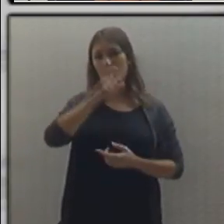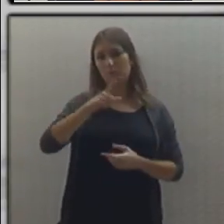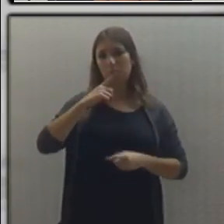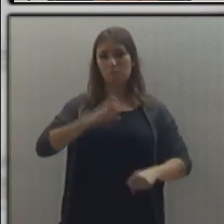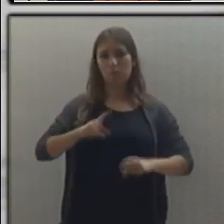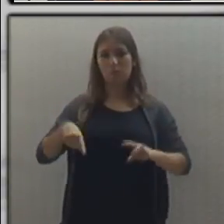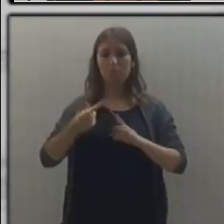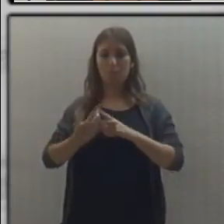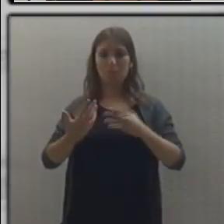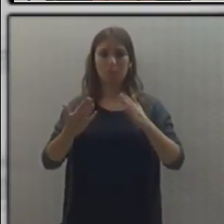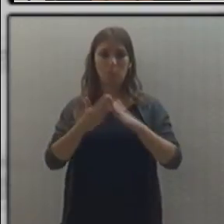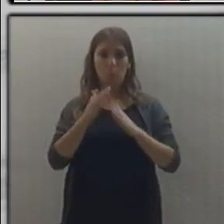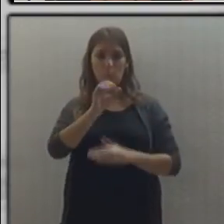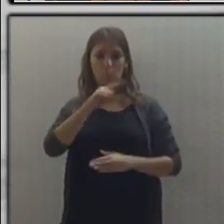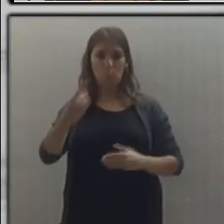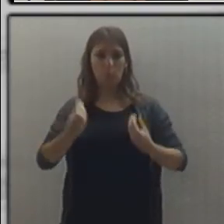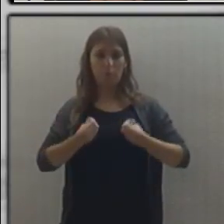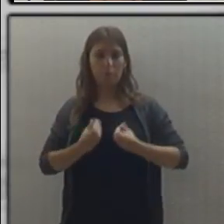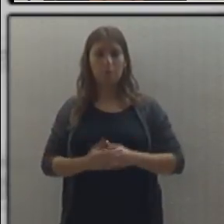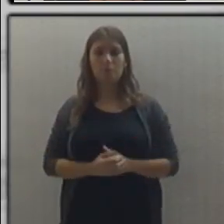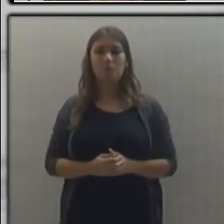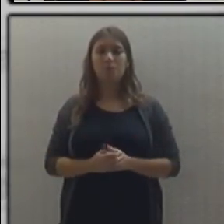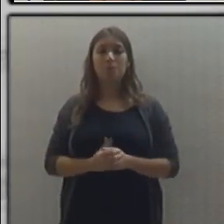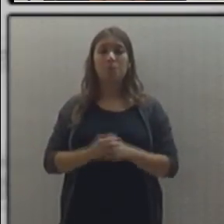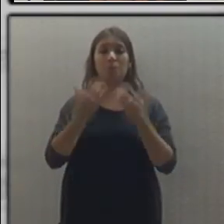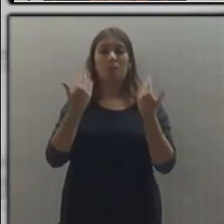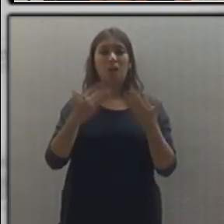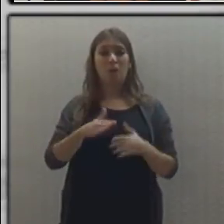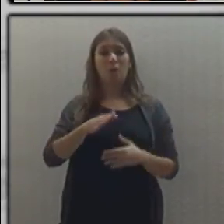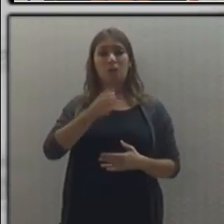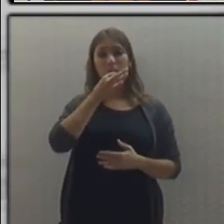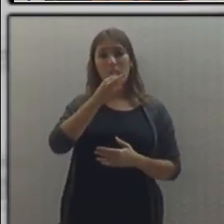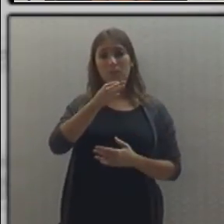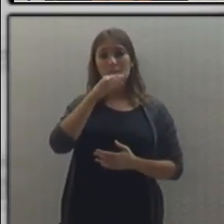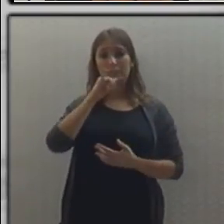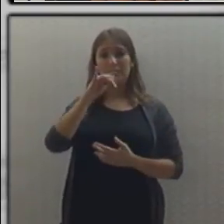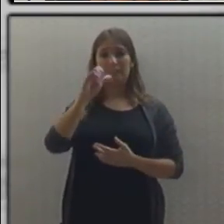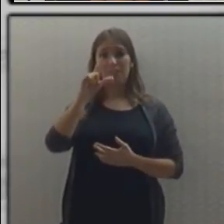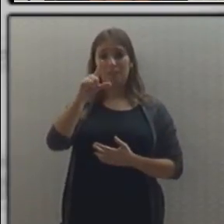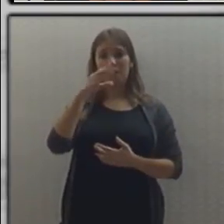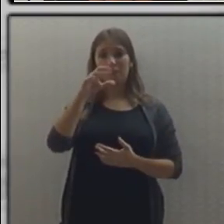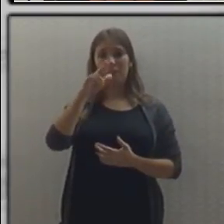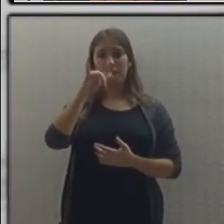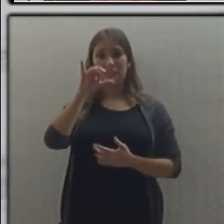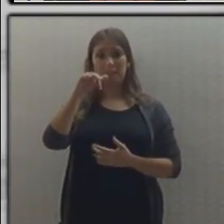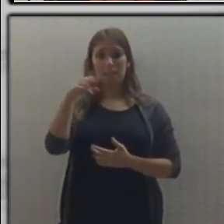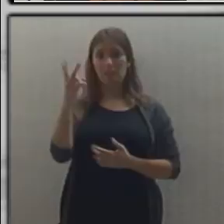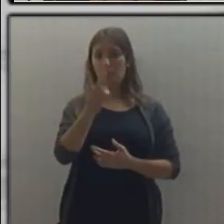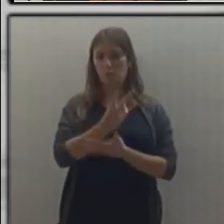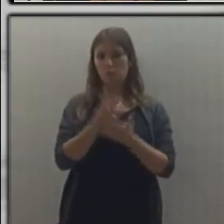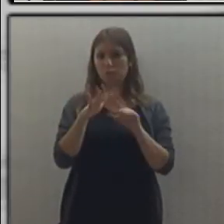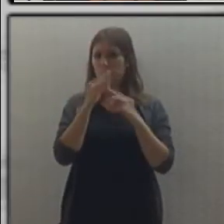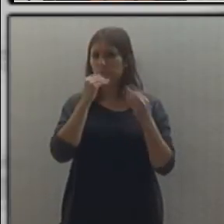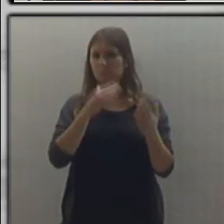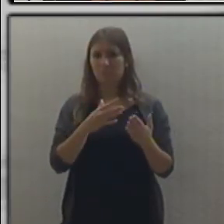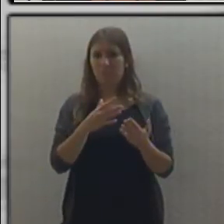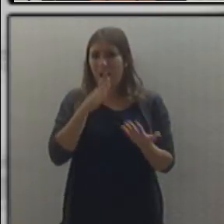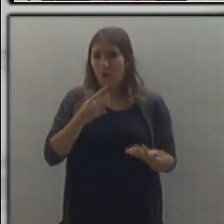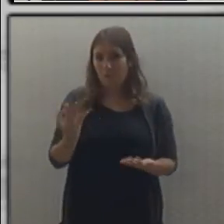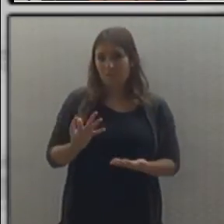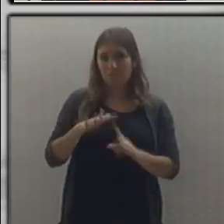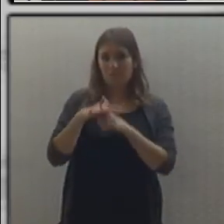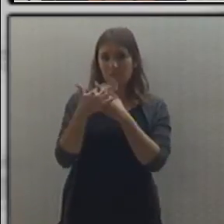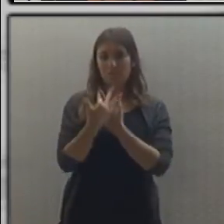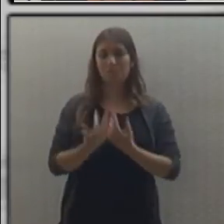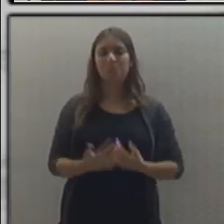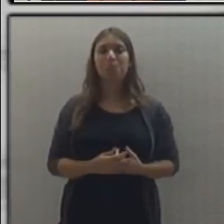mayores y a la vivienda, a pesar de la buena introducción que han hecho Isabel y Cristina de la situación actual. En segunda